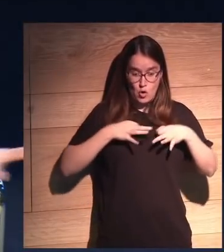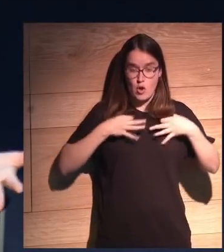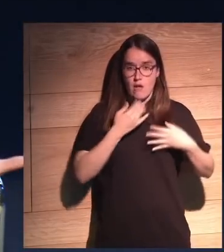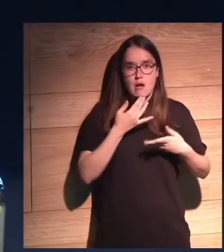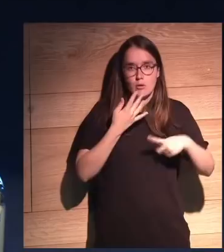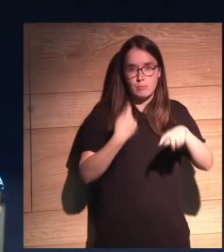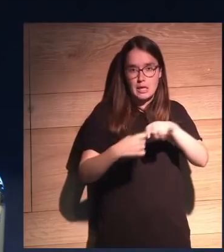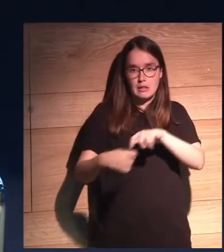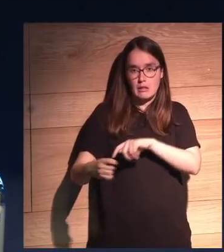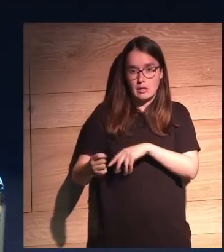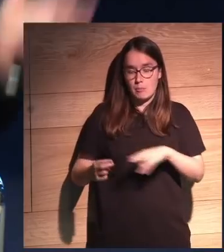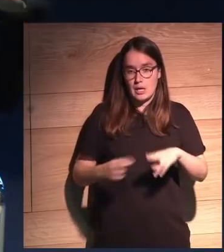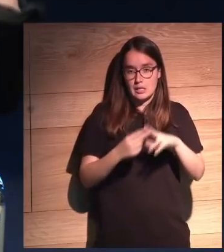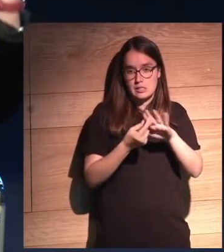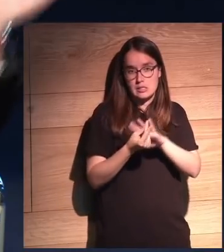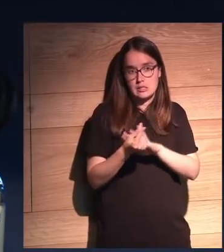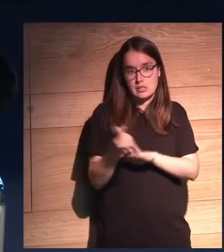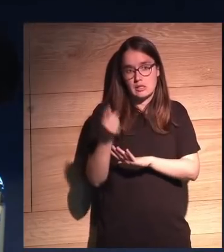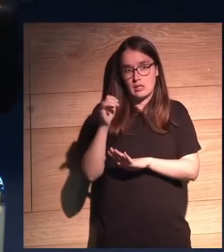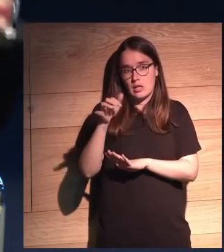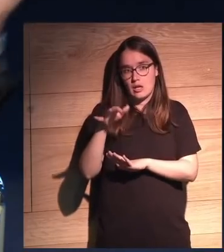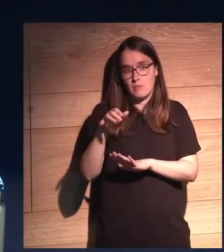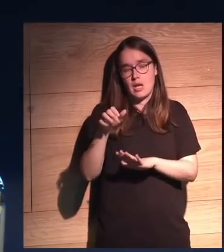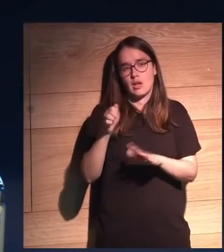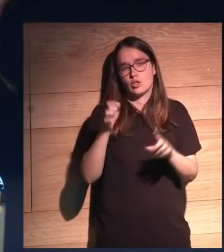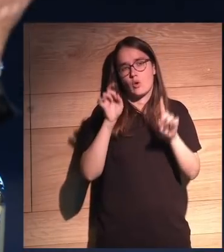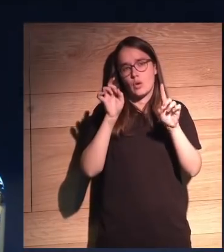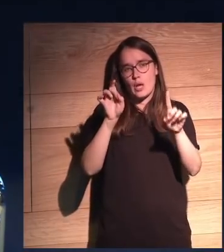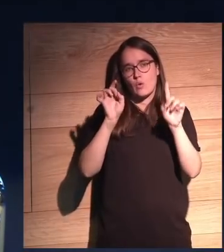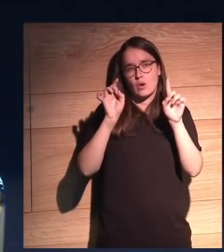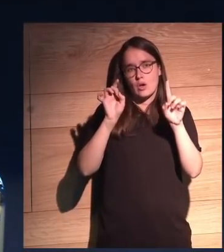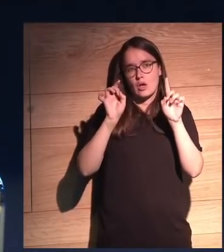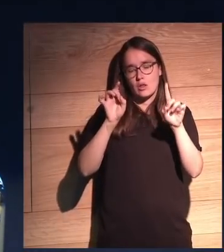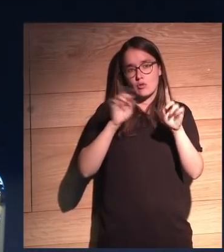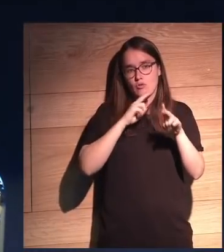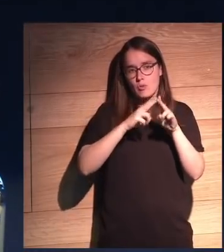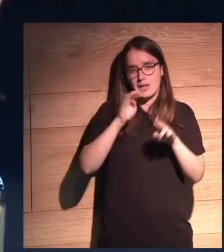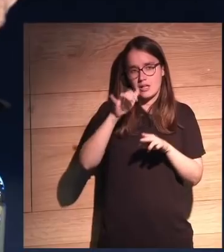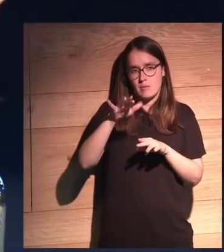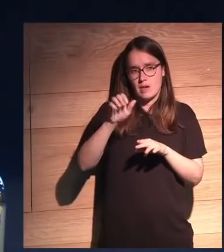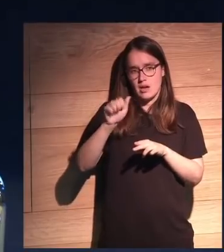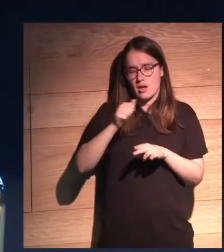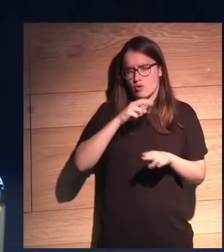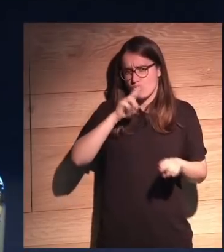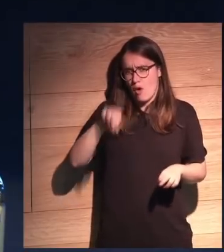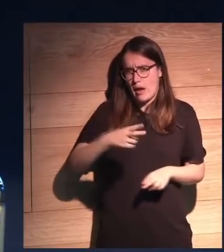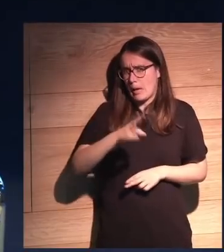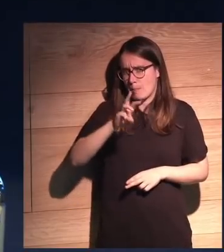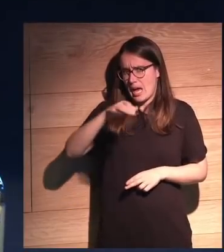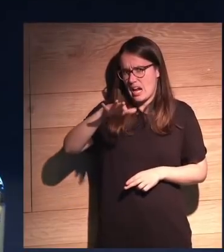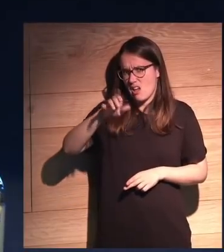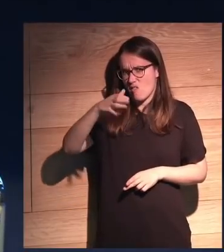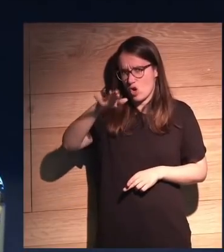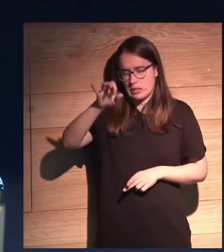pueden escaparse de París. Y Tamara, que había tenido una educación que no se llamaba Tamara, se llamaba María Gorska, pero bueno,